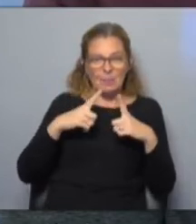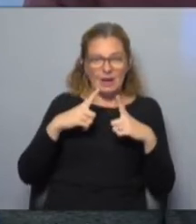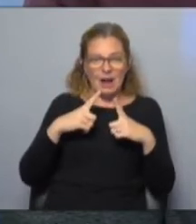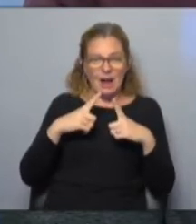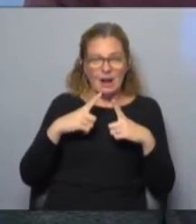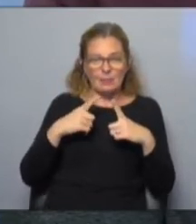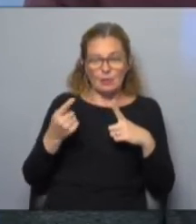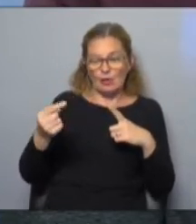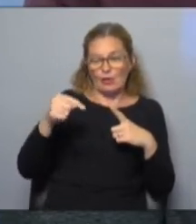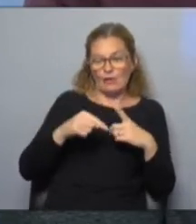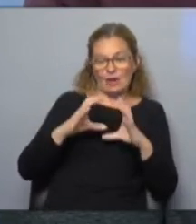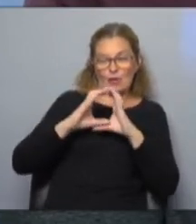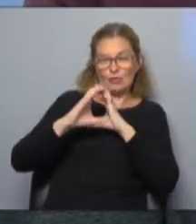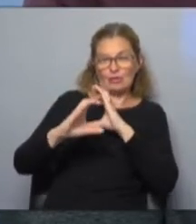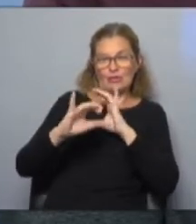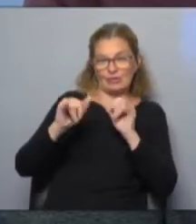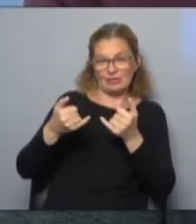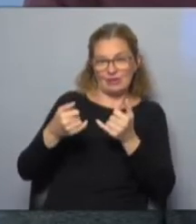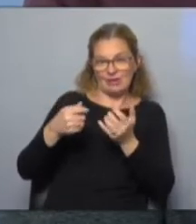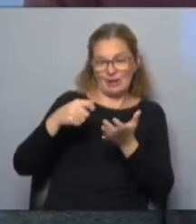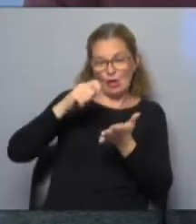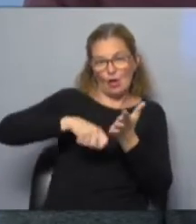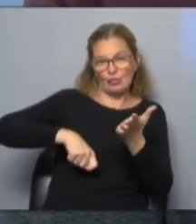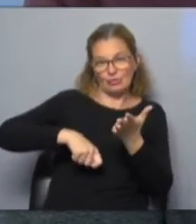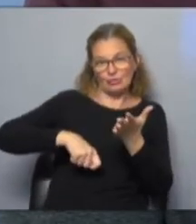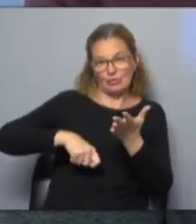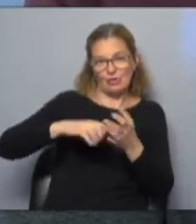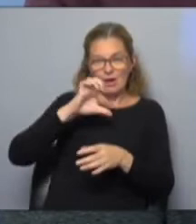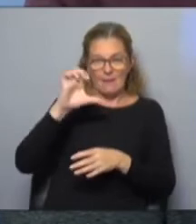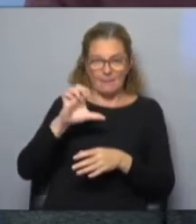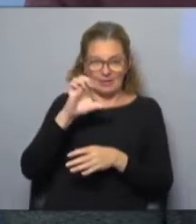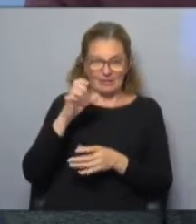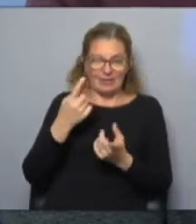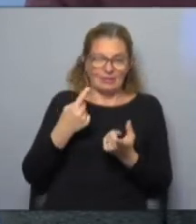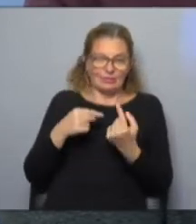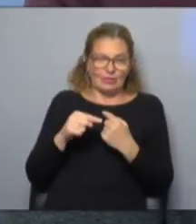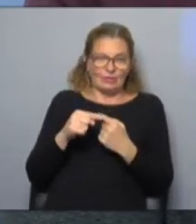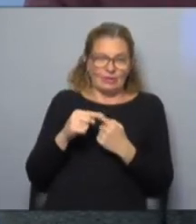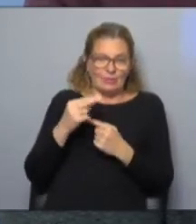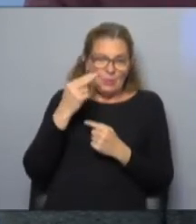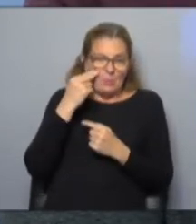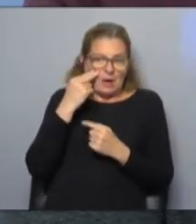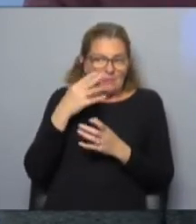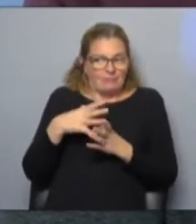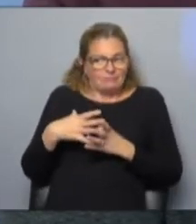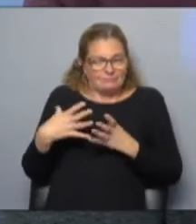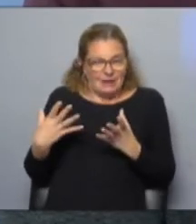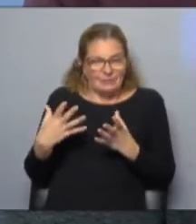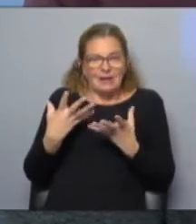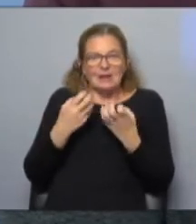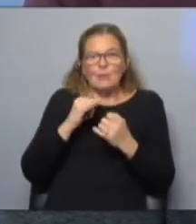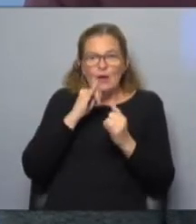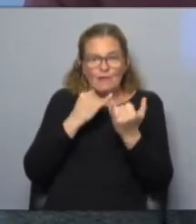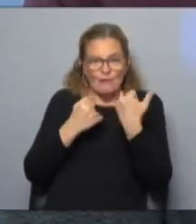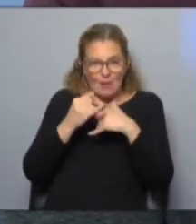porque los barcos que vienen con contenedores ya tienen contrato con Catógnati entonces son graves problemas que también les queremos informar